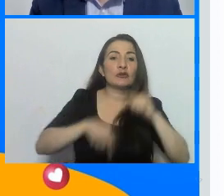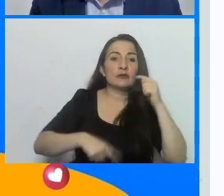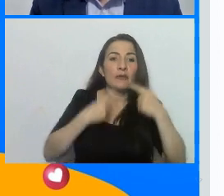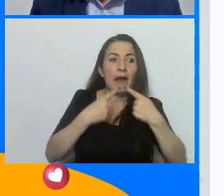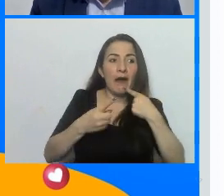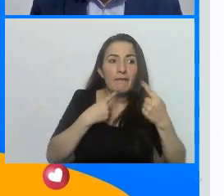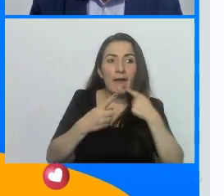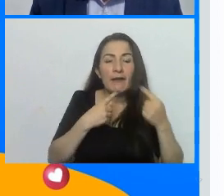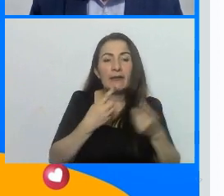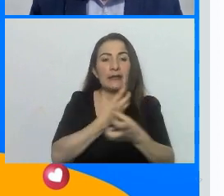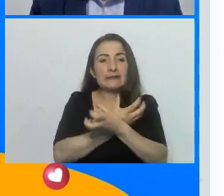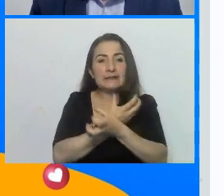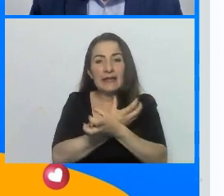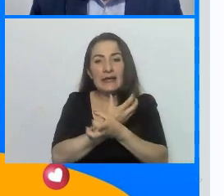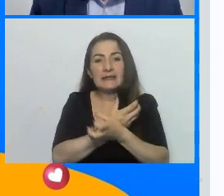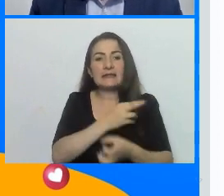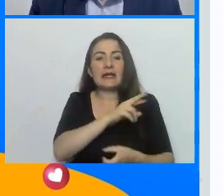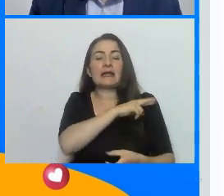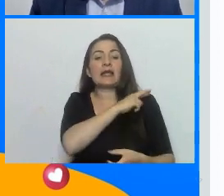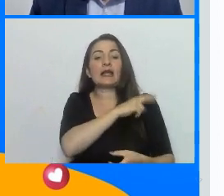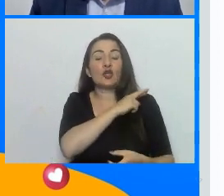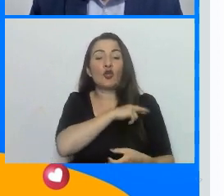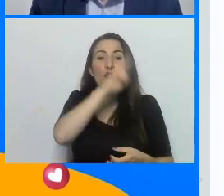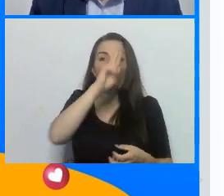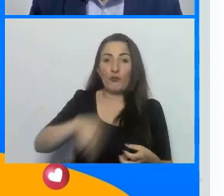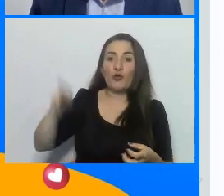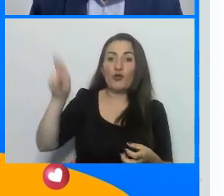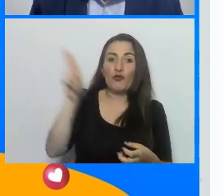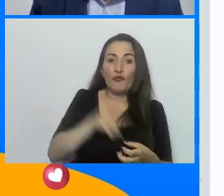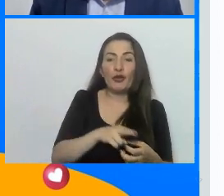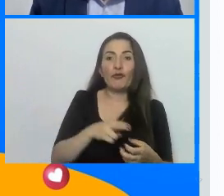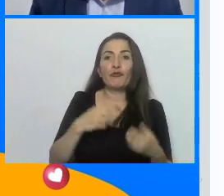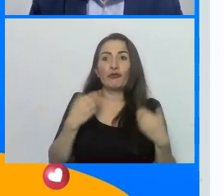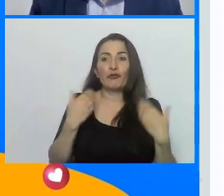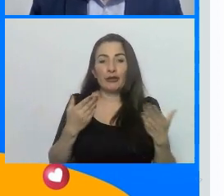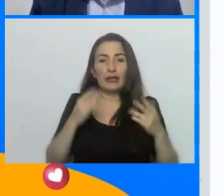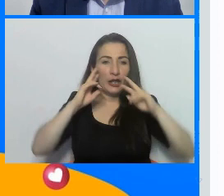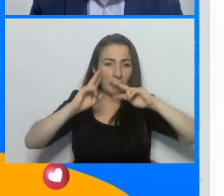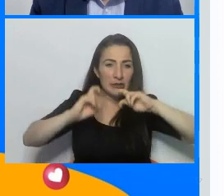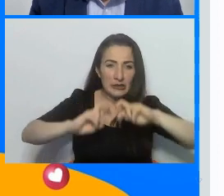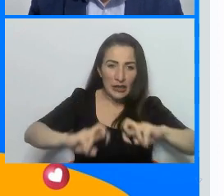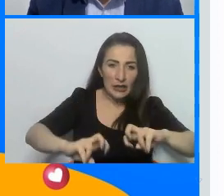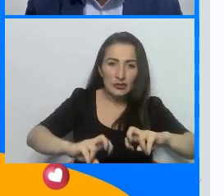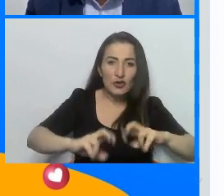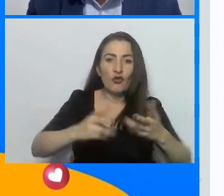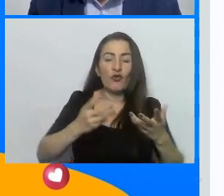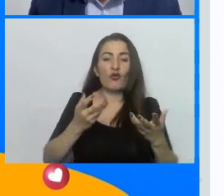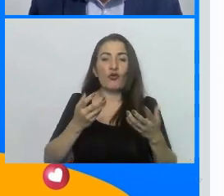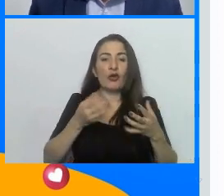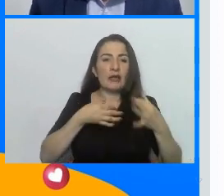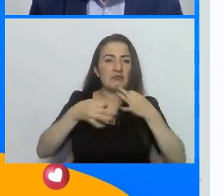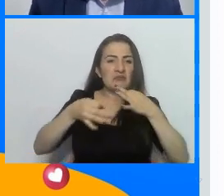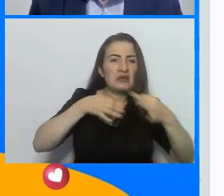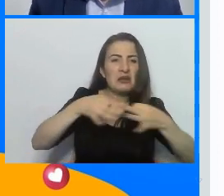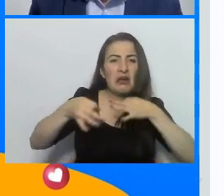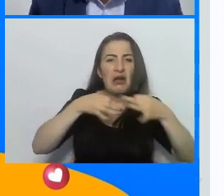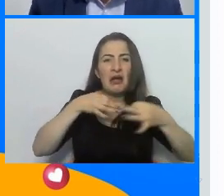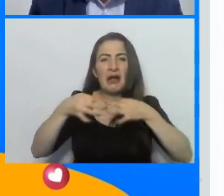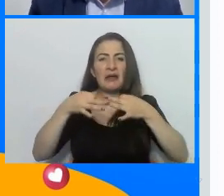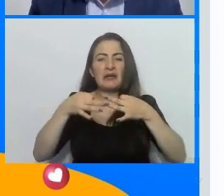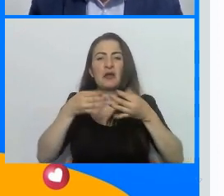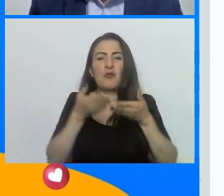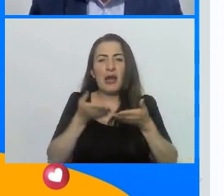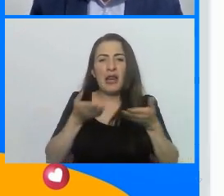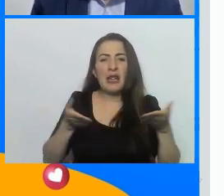ciencia, cuando la religión prohibió todo lo que tuviera que ver con investigación frente a la explicación de